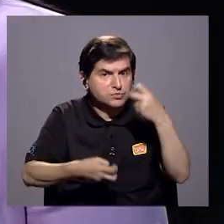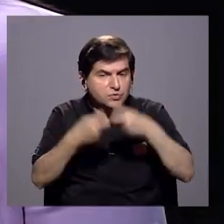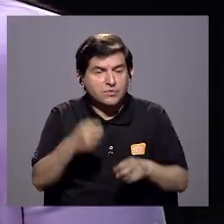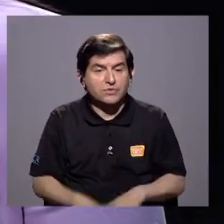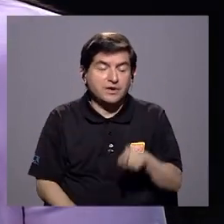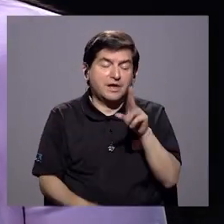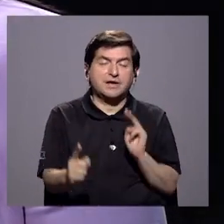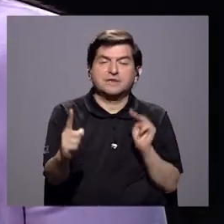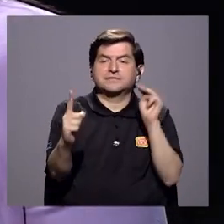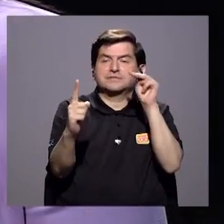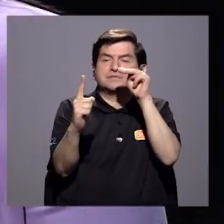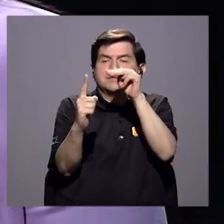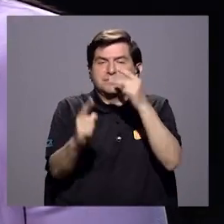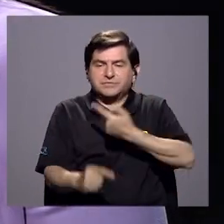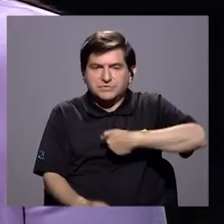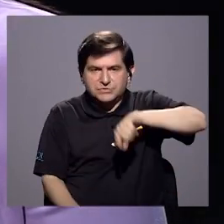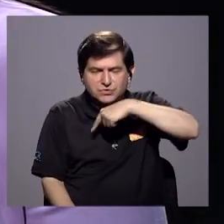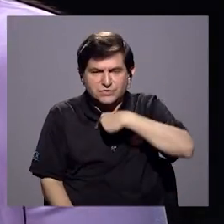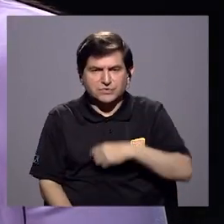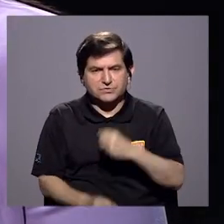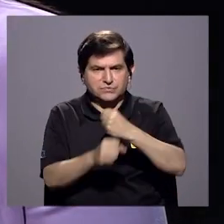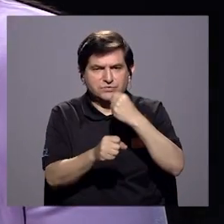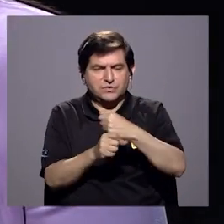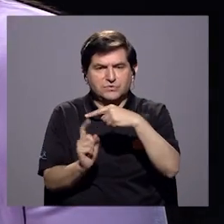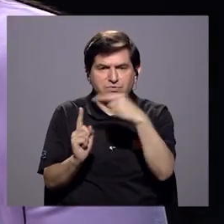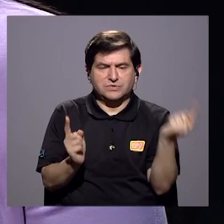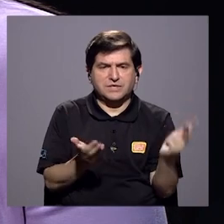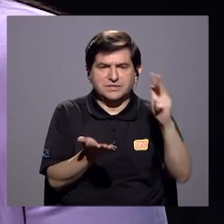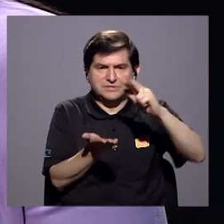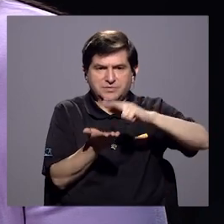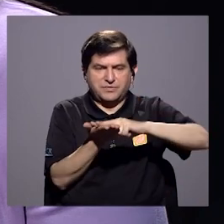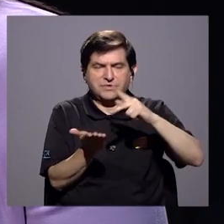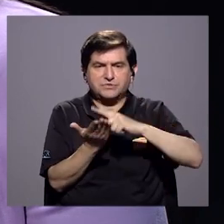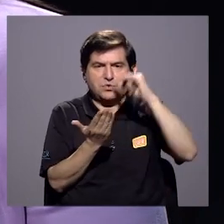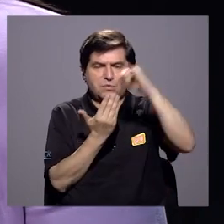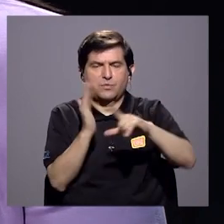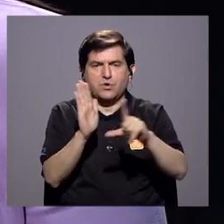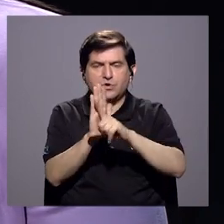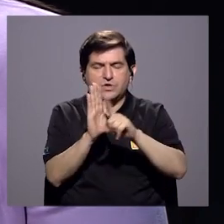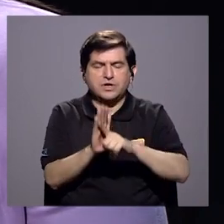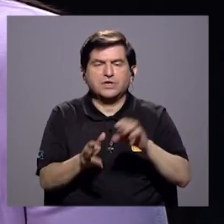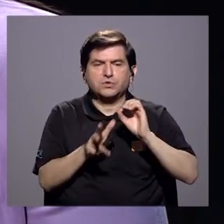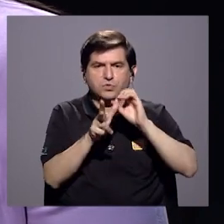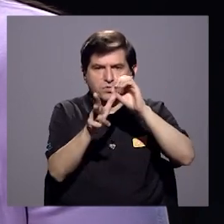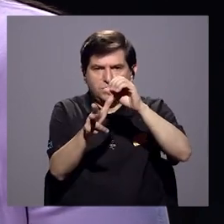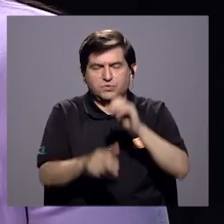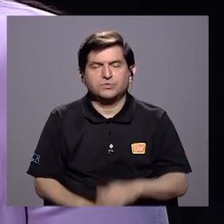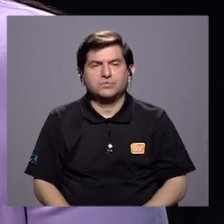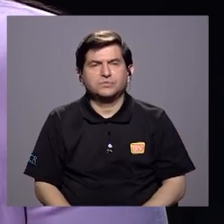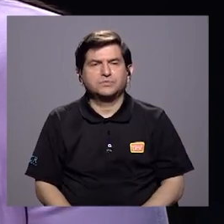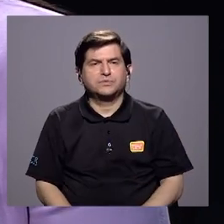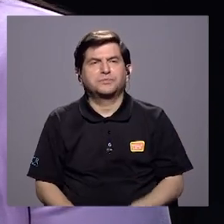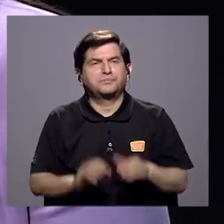es la misión en la que hemos estado abocados a partir de la aprobación del proyecto de ley en octubre. Y para darle algunos